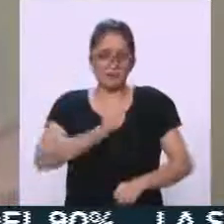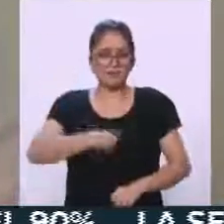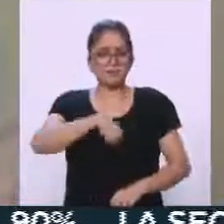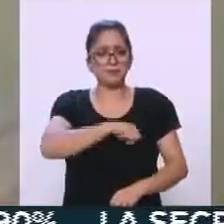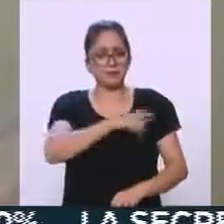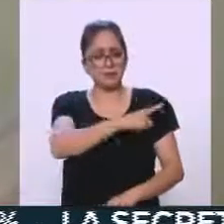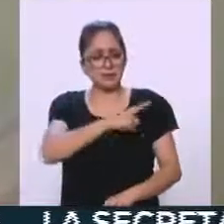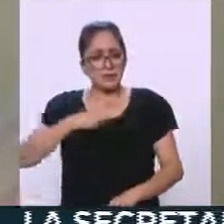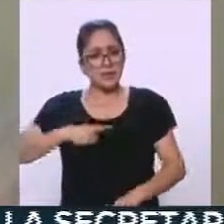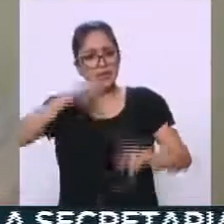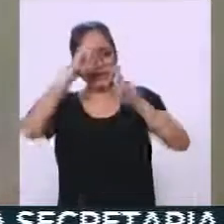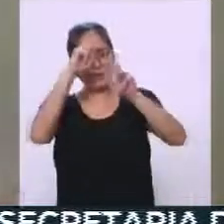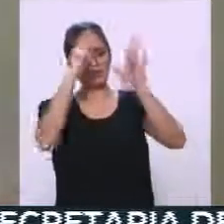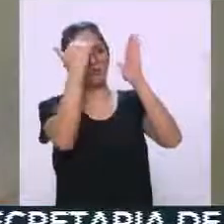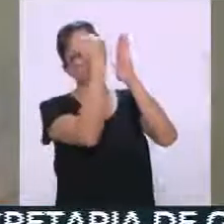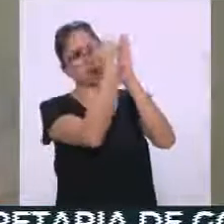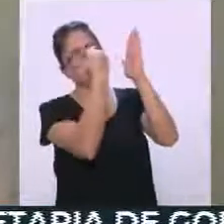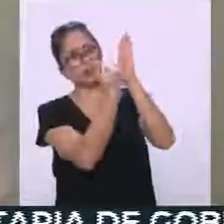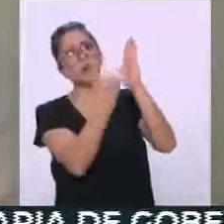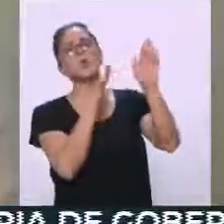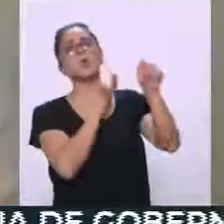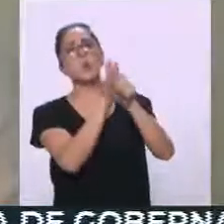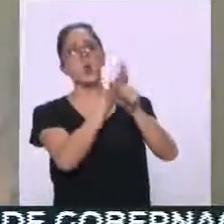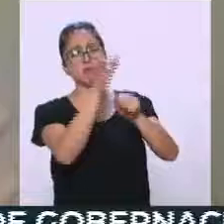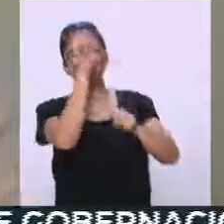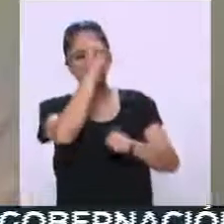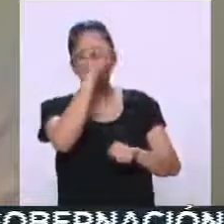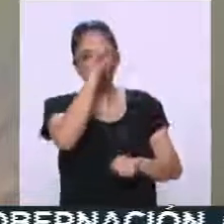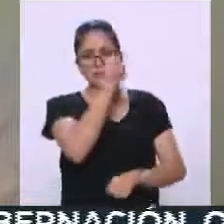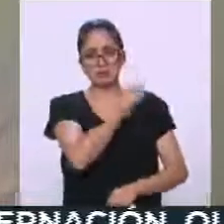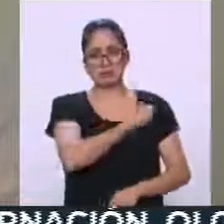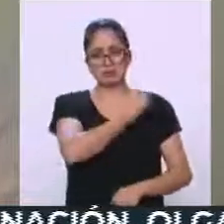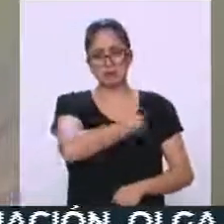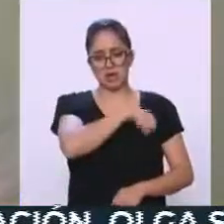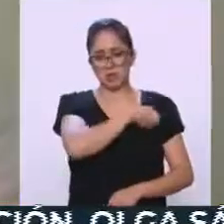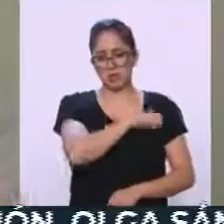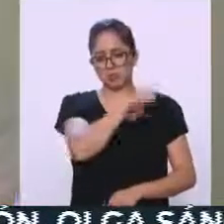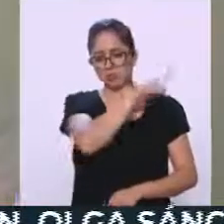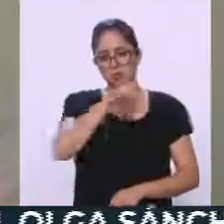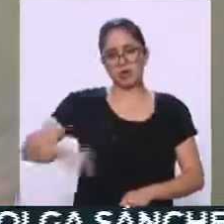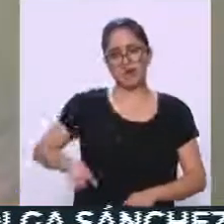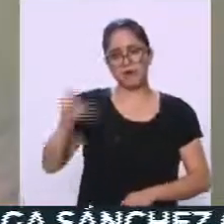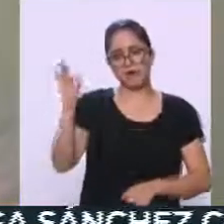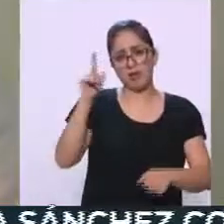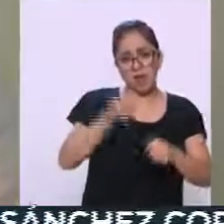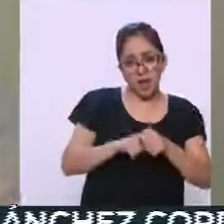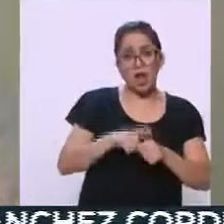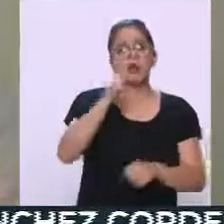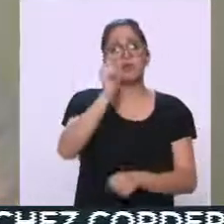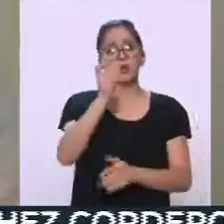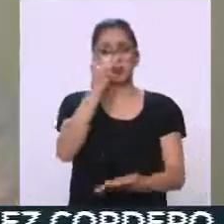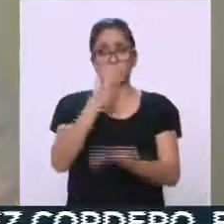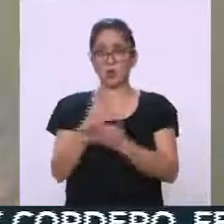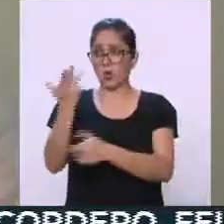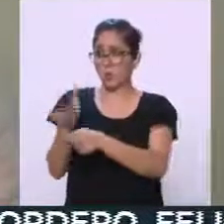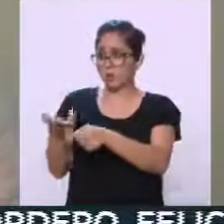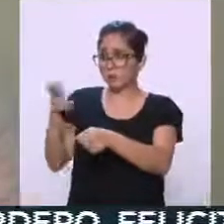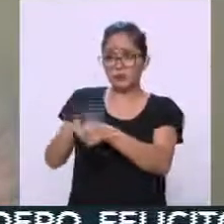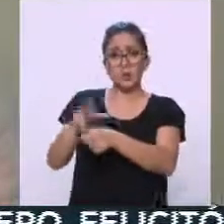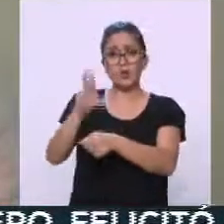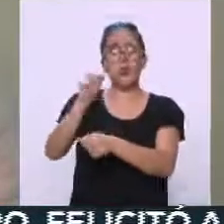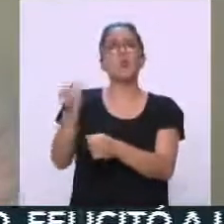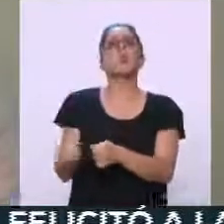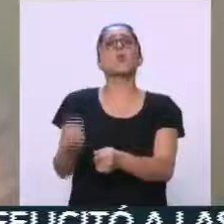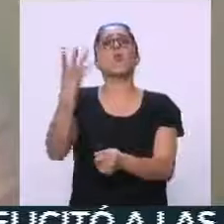alineado a los criterios que están utilizando en la federación, y no solamente en la cuestión administrativa de los hospitales, sino también en la cuestión del registro.